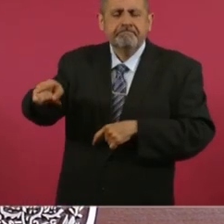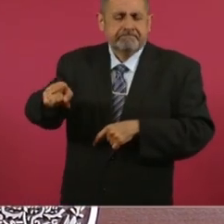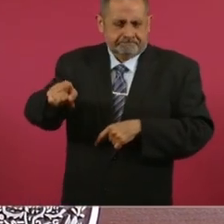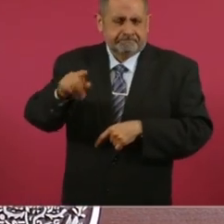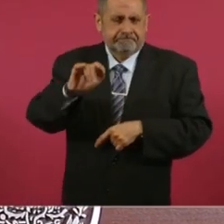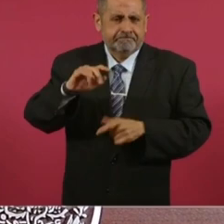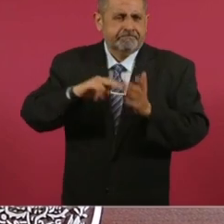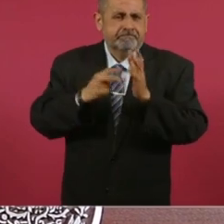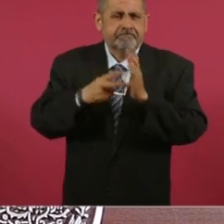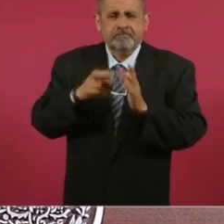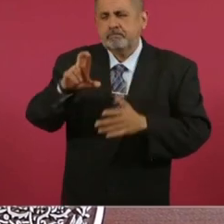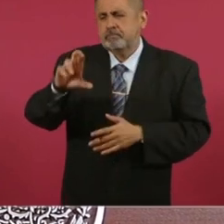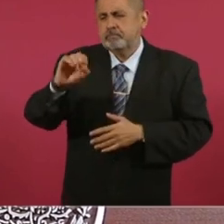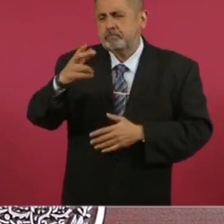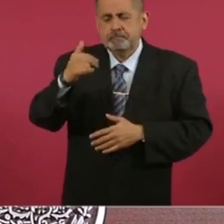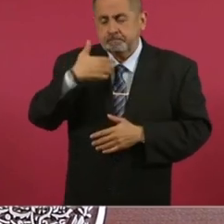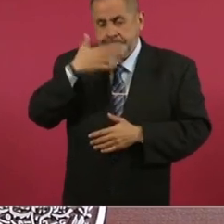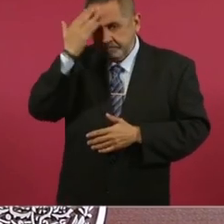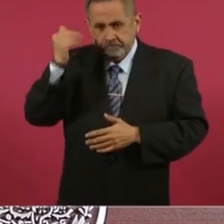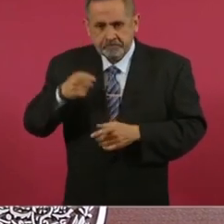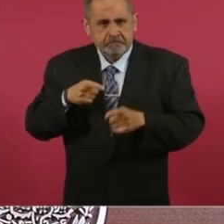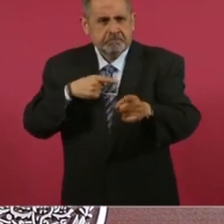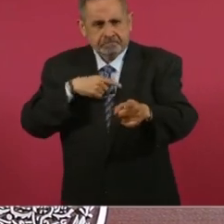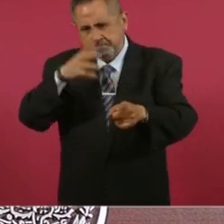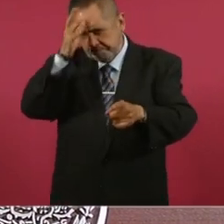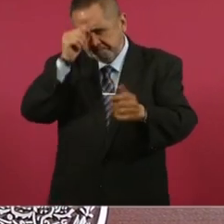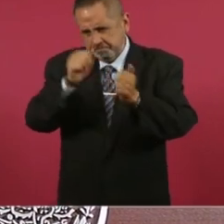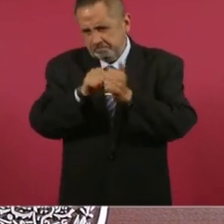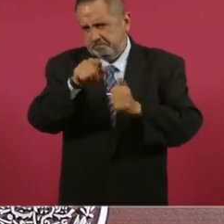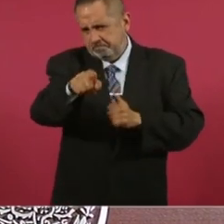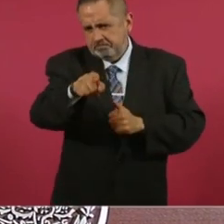Rocha. Coincido contigo de que es un